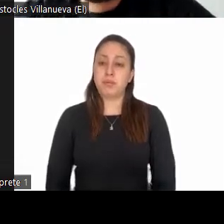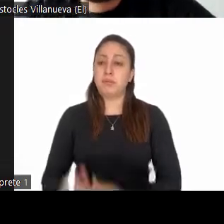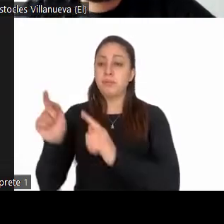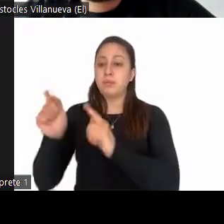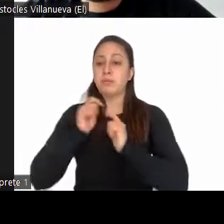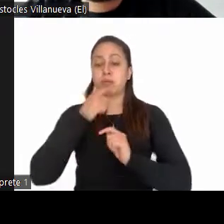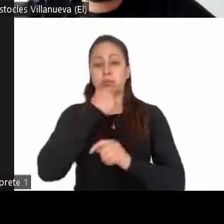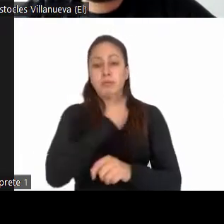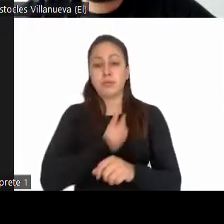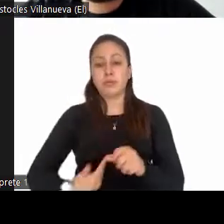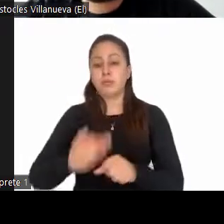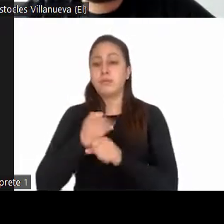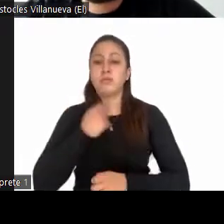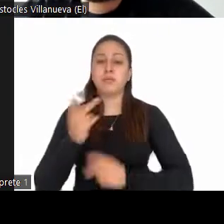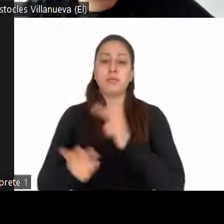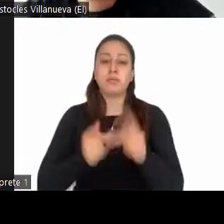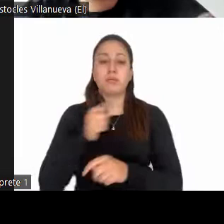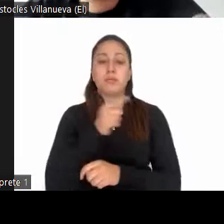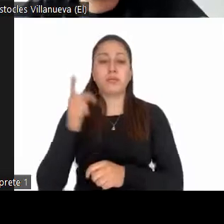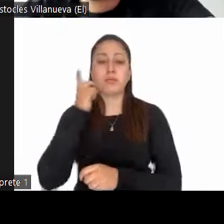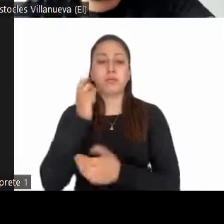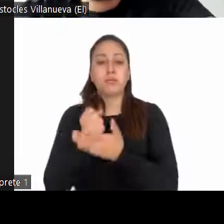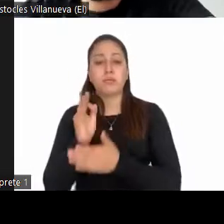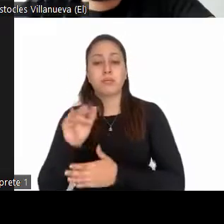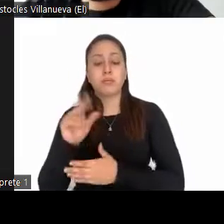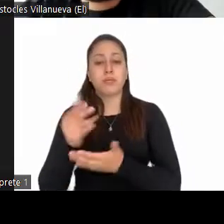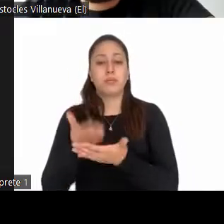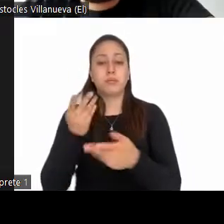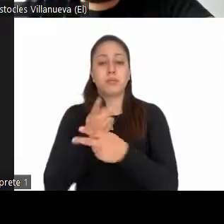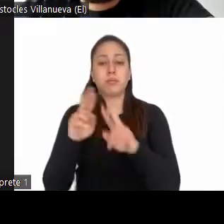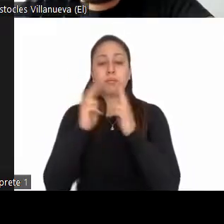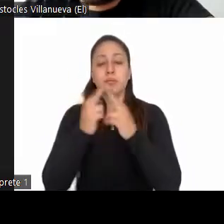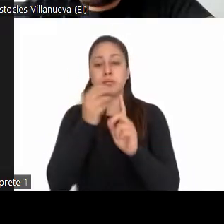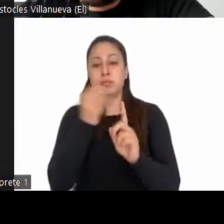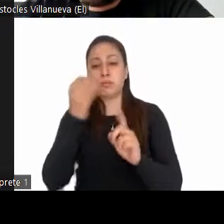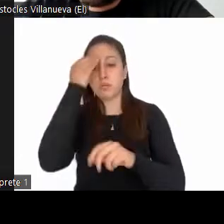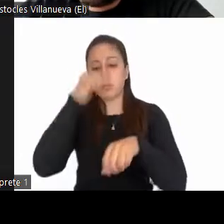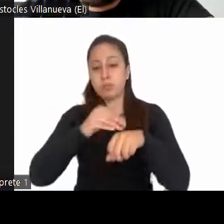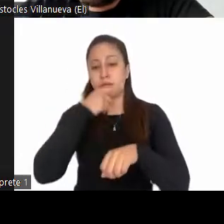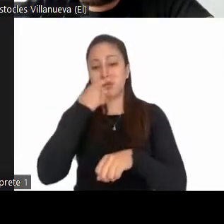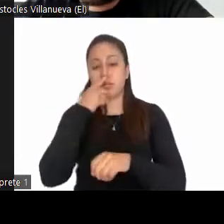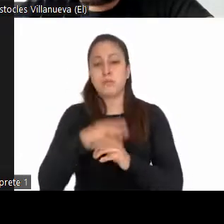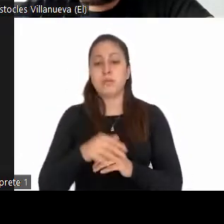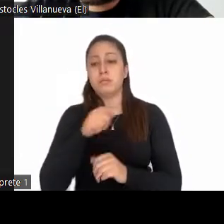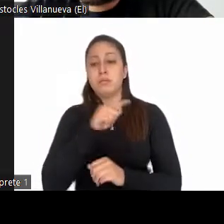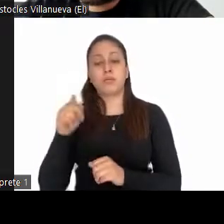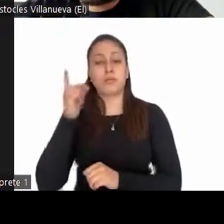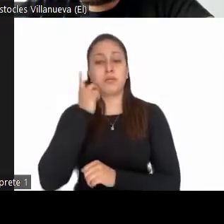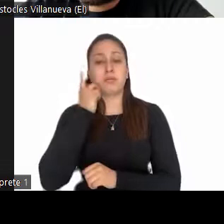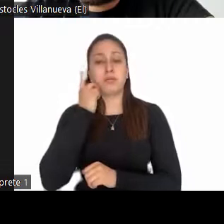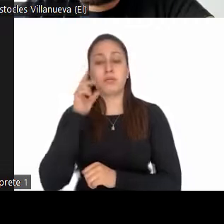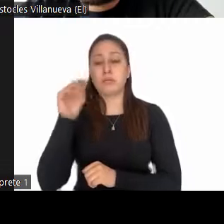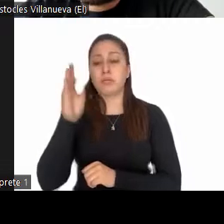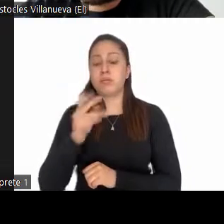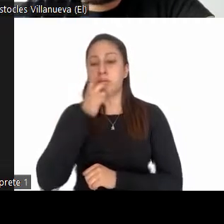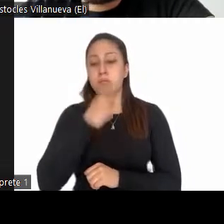la presidencia se somete a votación la versión estenográfica de la sesión anterior. ¿Algún diputado o diputada está en contra de que